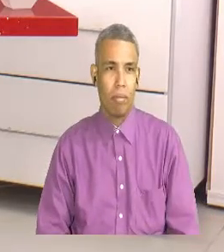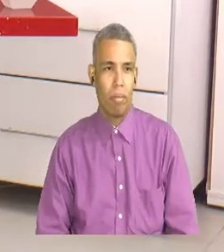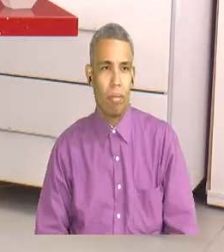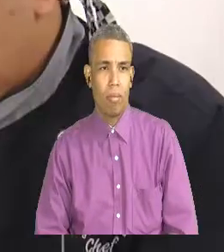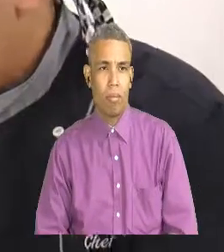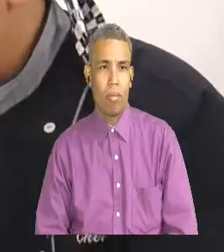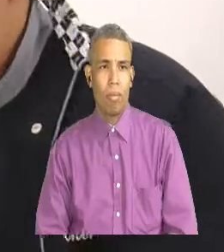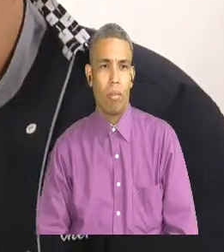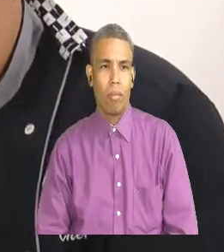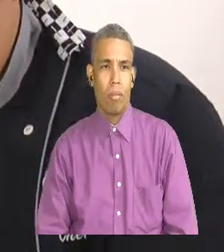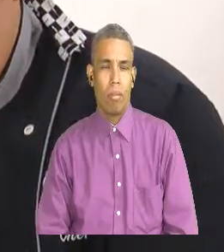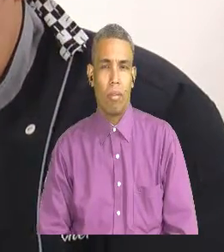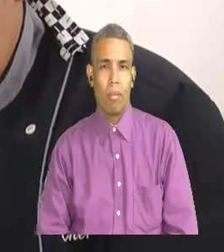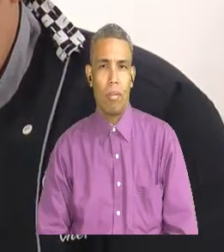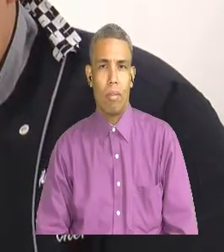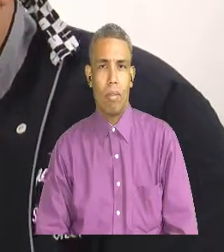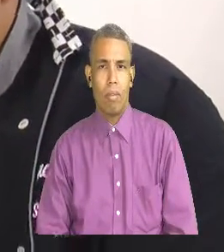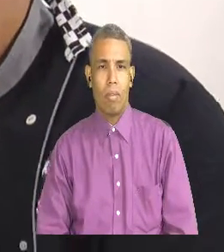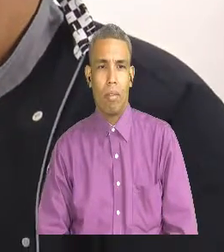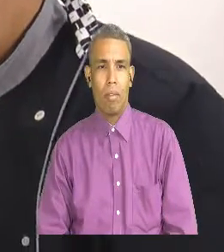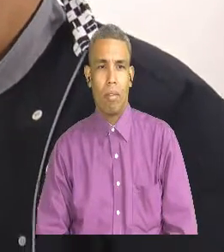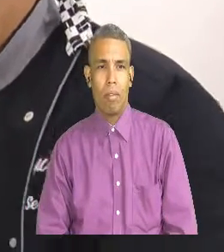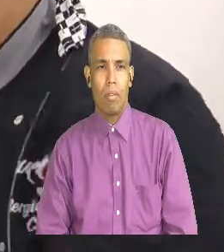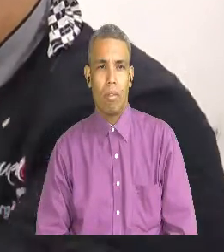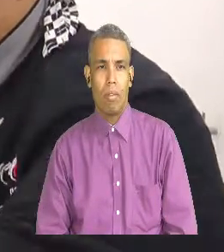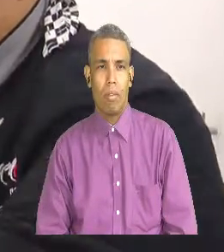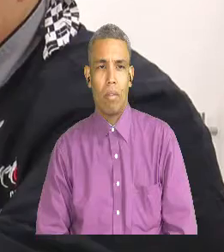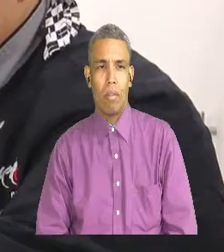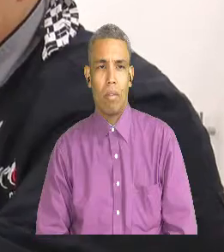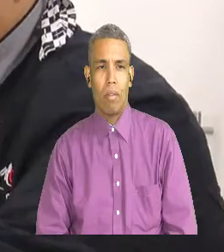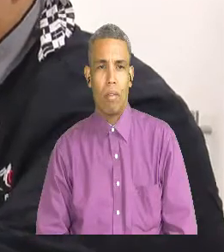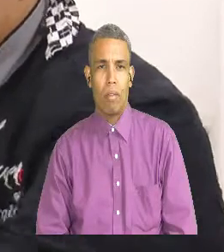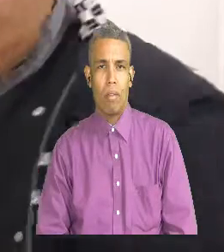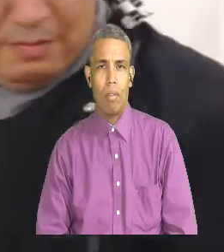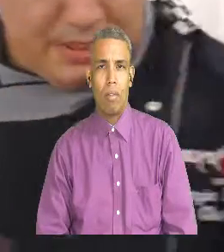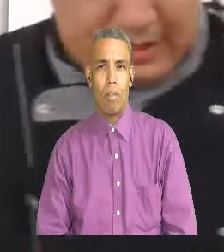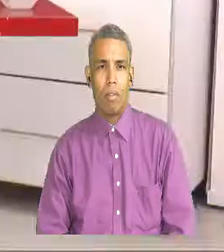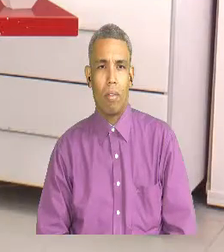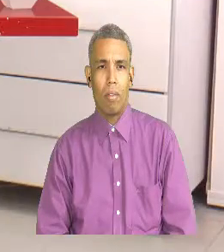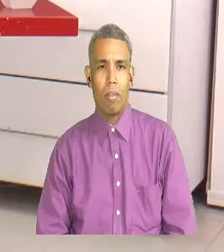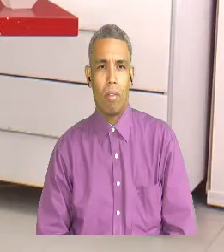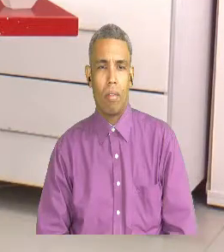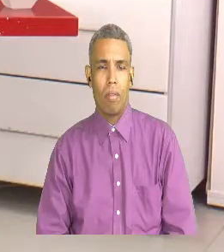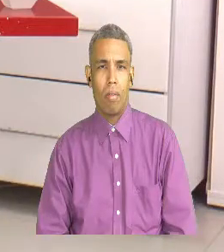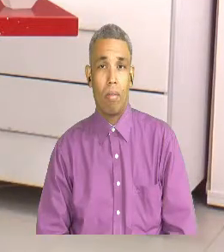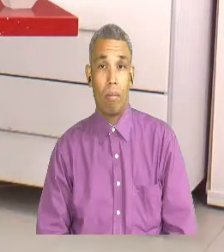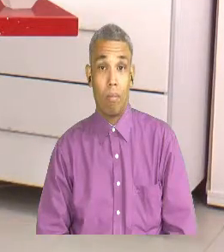está un poquito más. Más rápido. Sí, más ya, rápido. Mira, ahí empezó a hacer burbuja. Para que